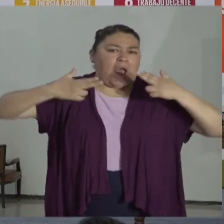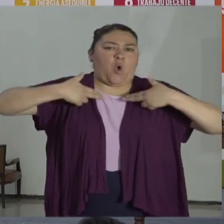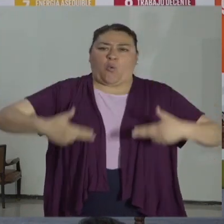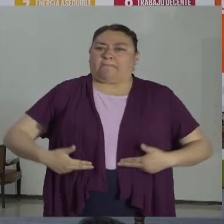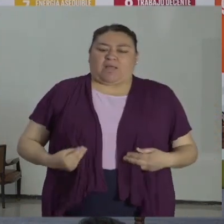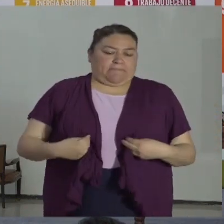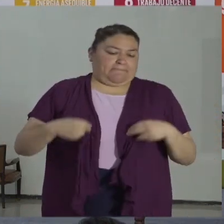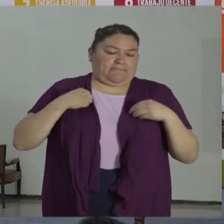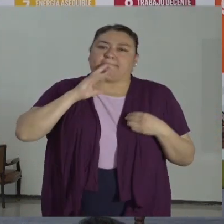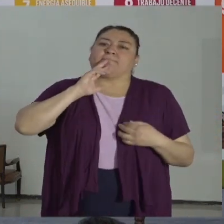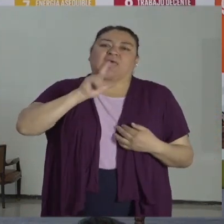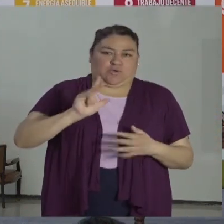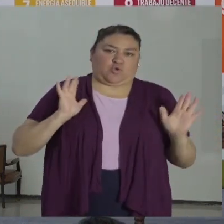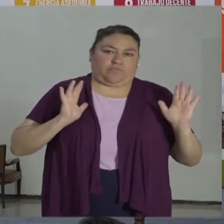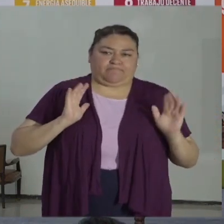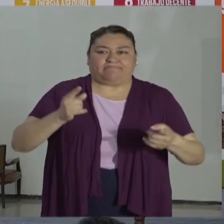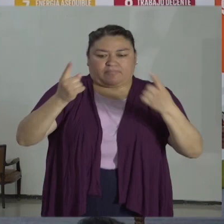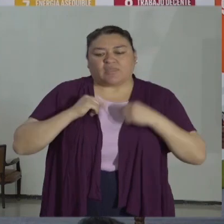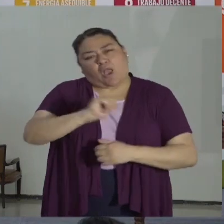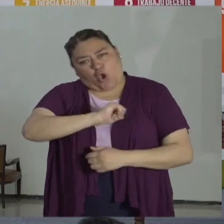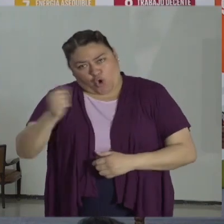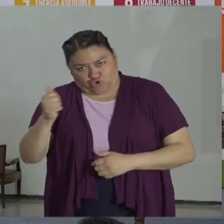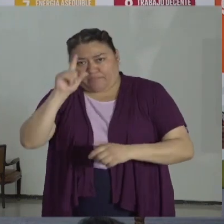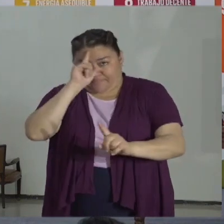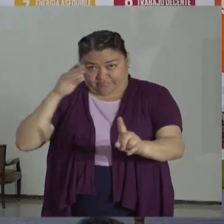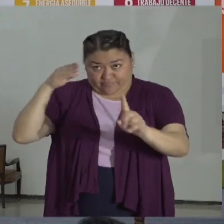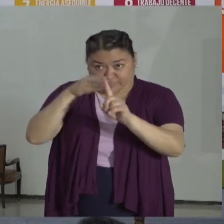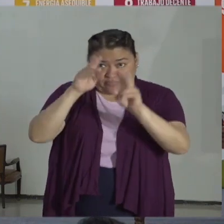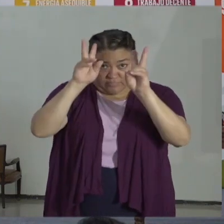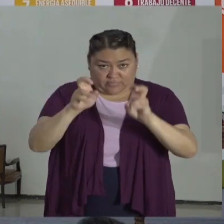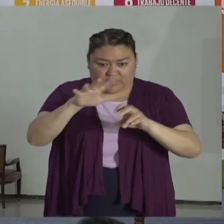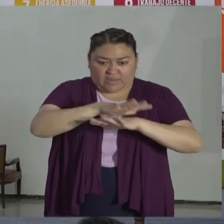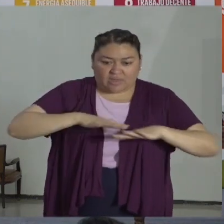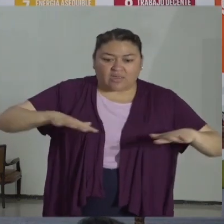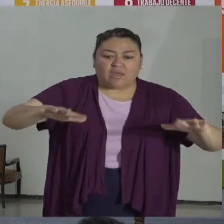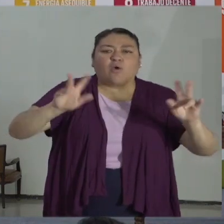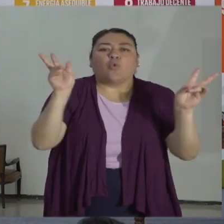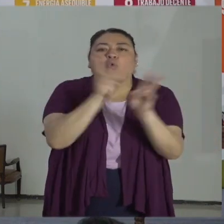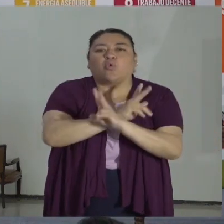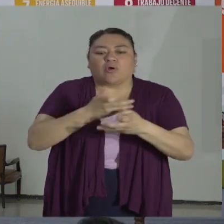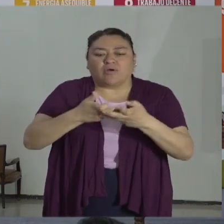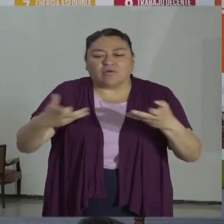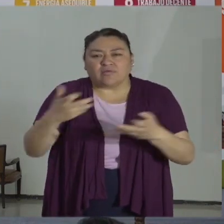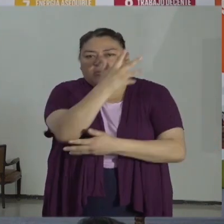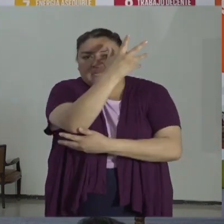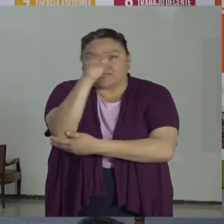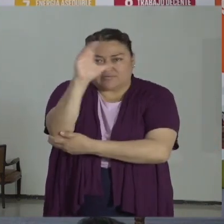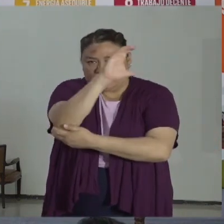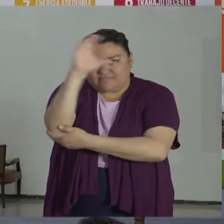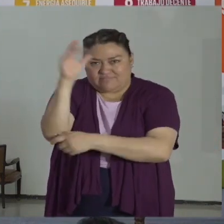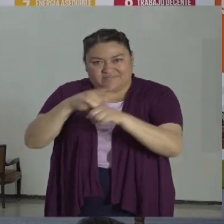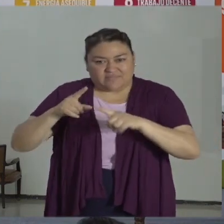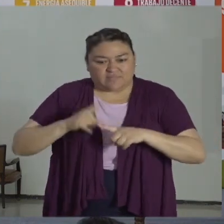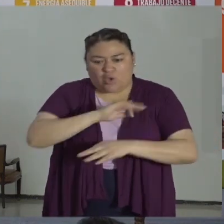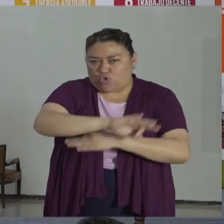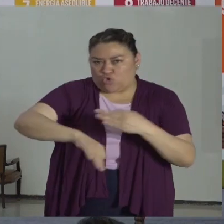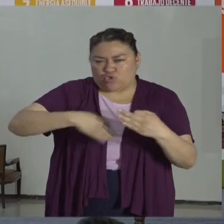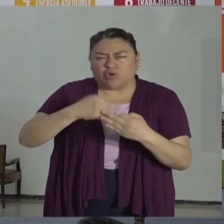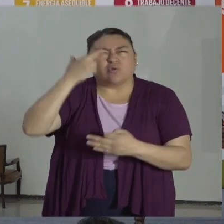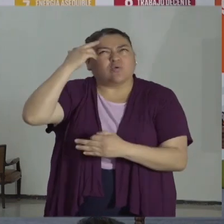ONU y le digo que en México se jubila uno a los 30, así es que ya le empezaron a violentar sus